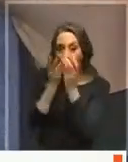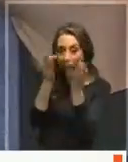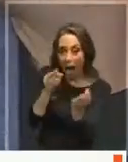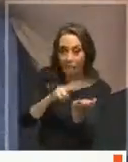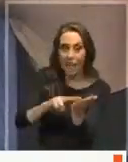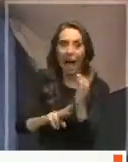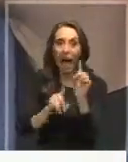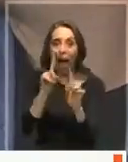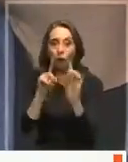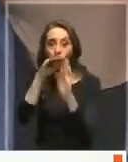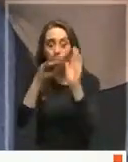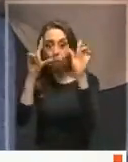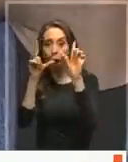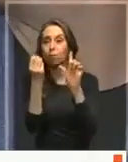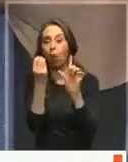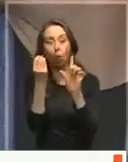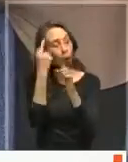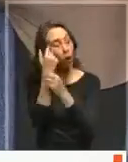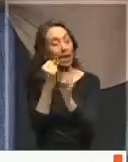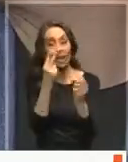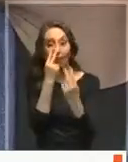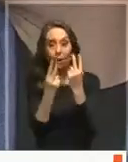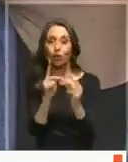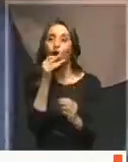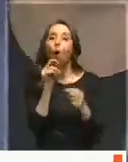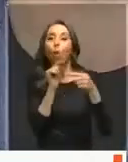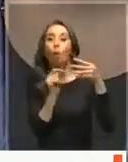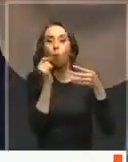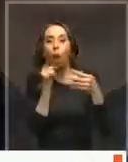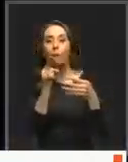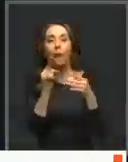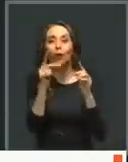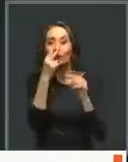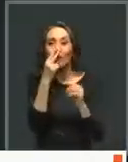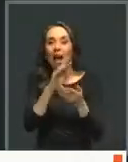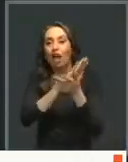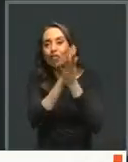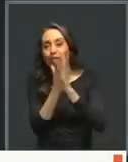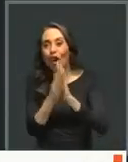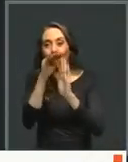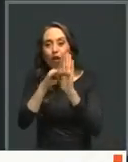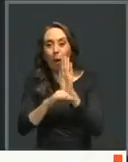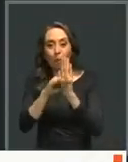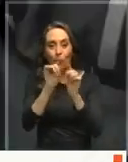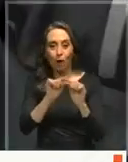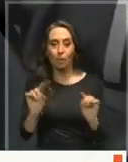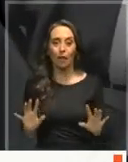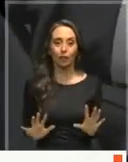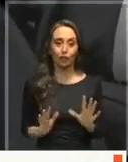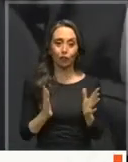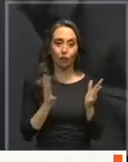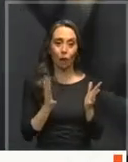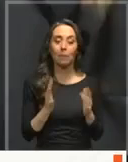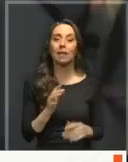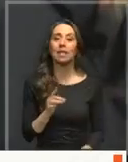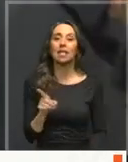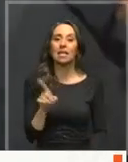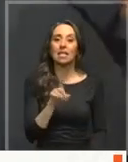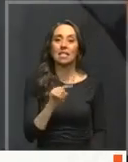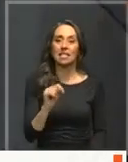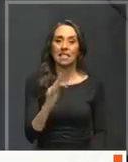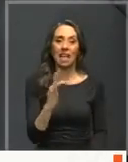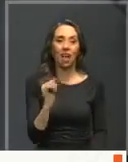hay unos que están increíbles. Ahora, no les vamos a decir cuáles para que los vean todos, obviamente. Una sorpresa más se relaciona con Stefan Kramer. Sí, yo